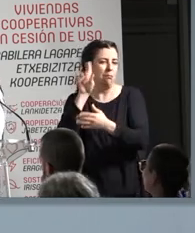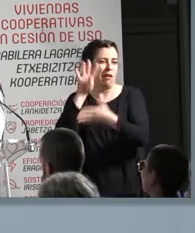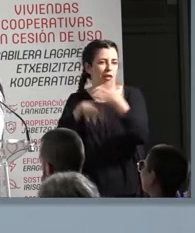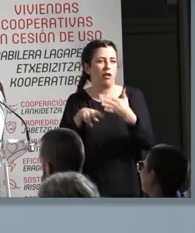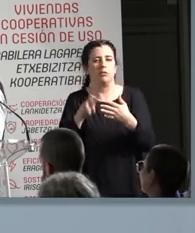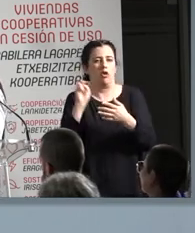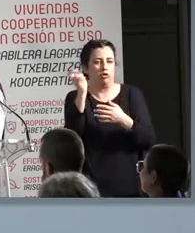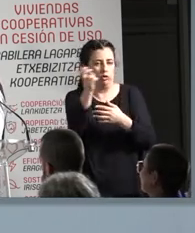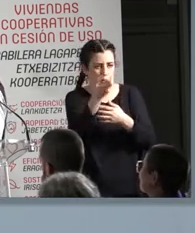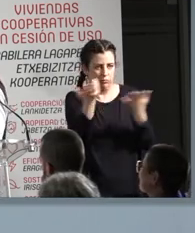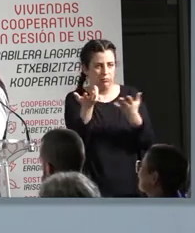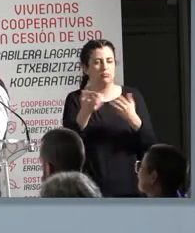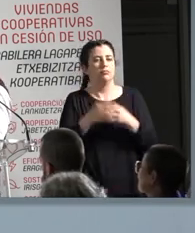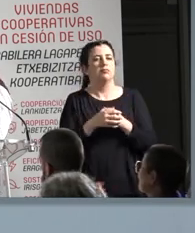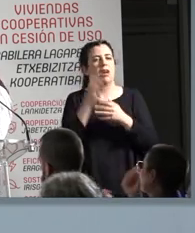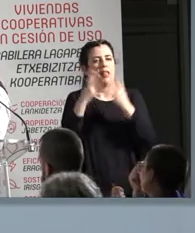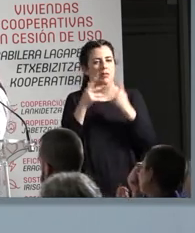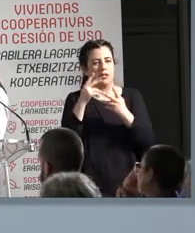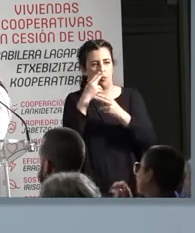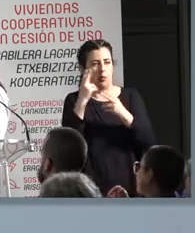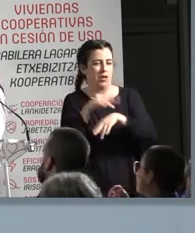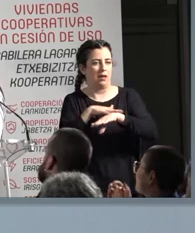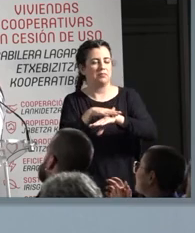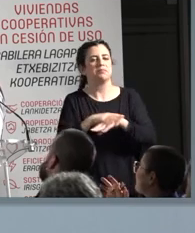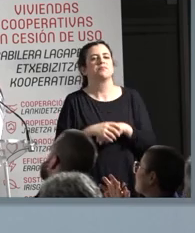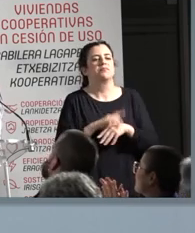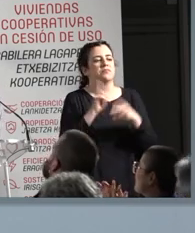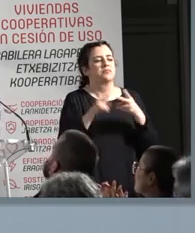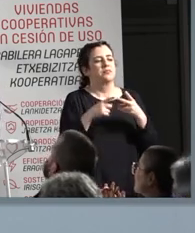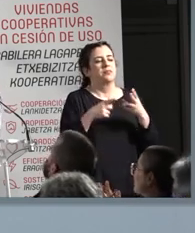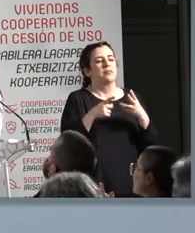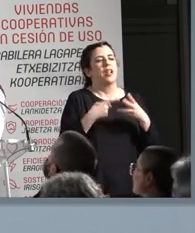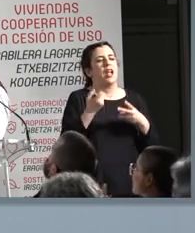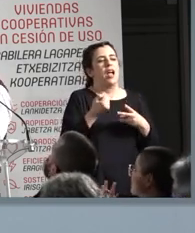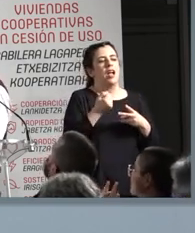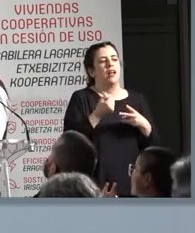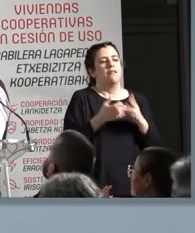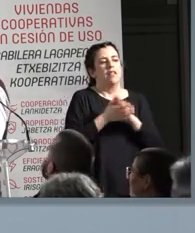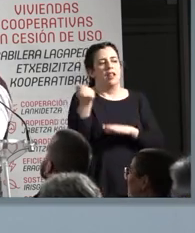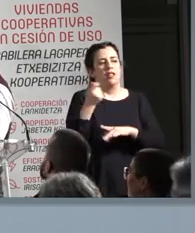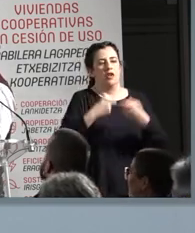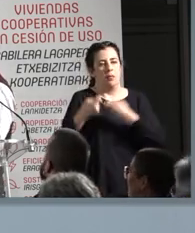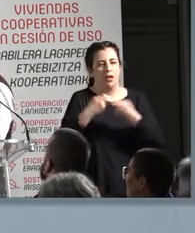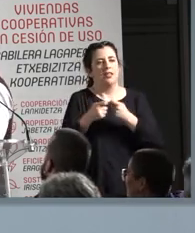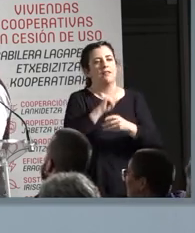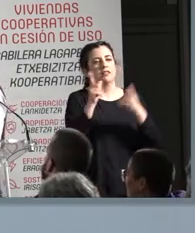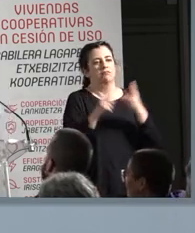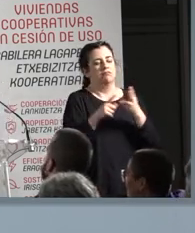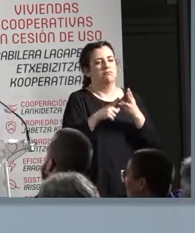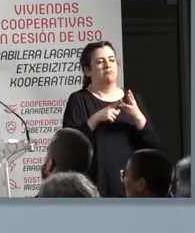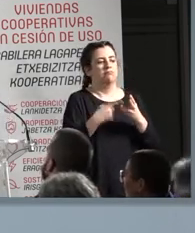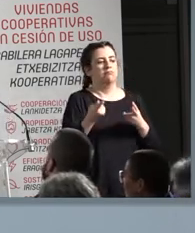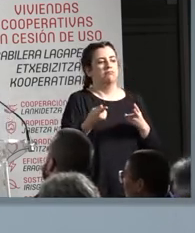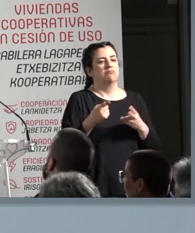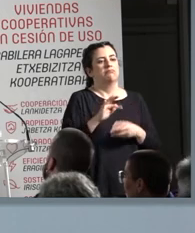es decir, es para administración, Avicop, que es la Federación de Cooperativas, el CHES, que es el referente de la REAS, y Cohabitat, que